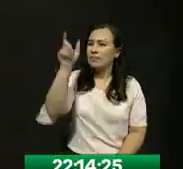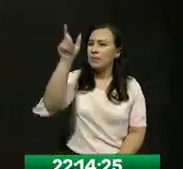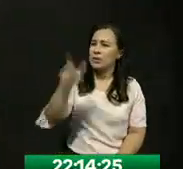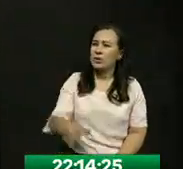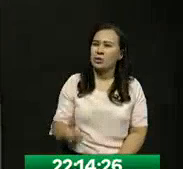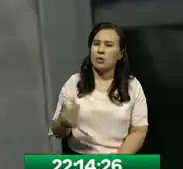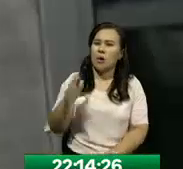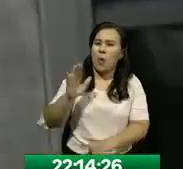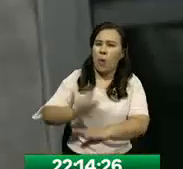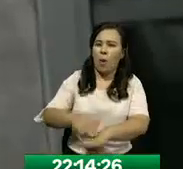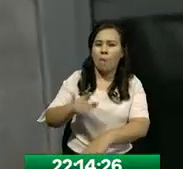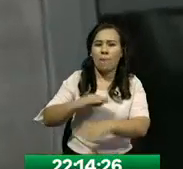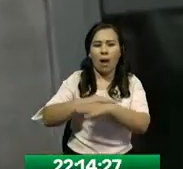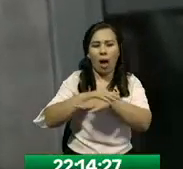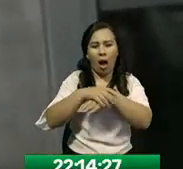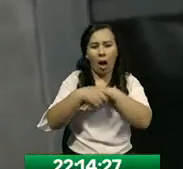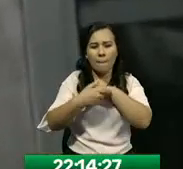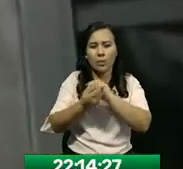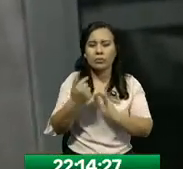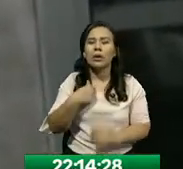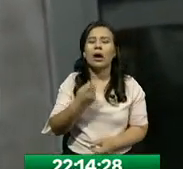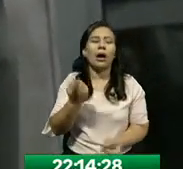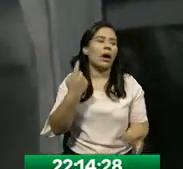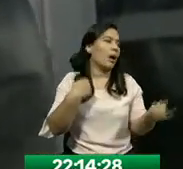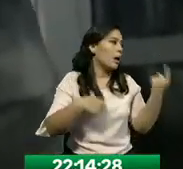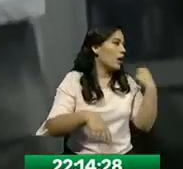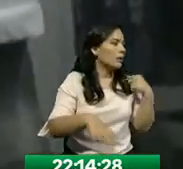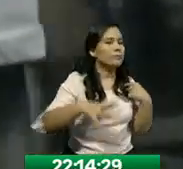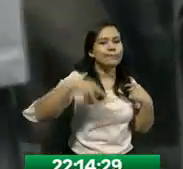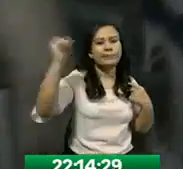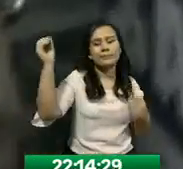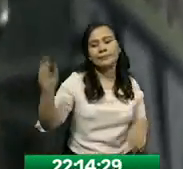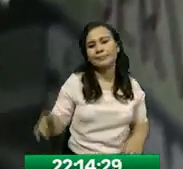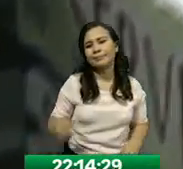cliente que aprovechó del mínimo descuido, informó Charlie Pisa.